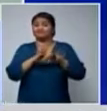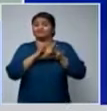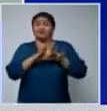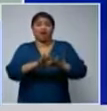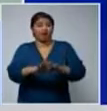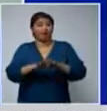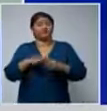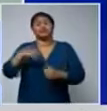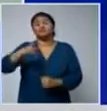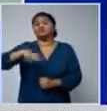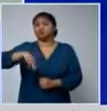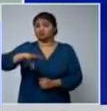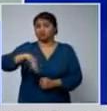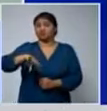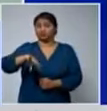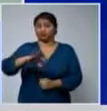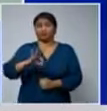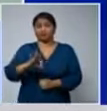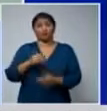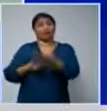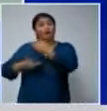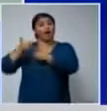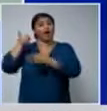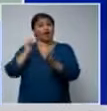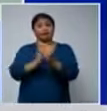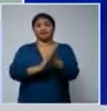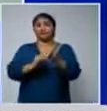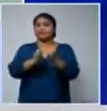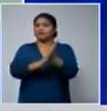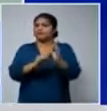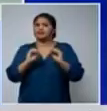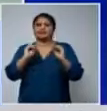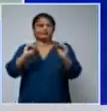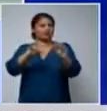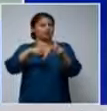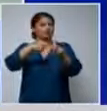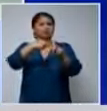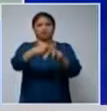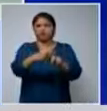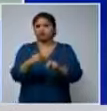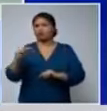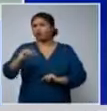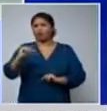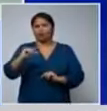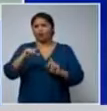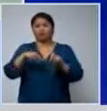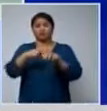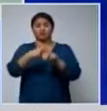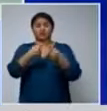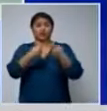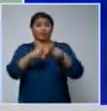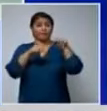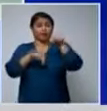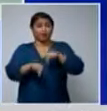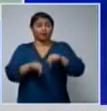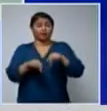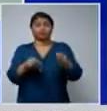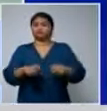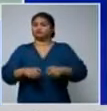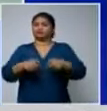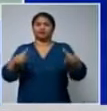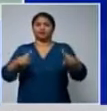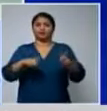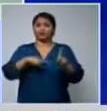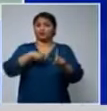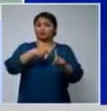había en los anteriores, en incrementos anteriores, pero en esta ocasión no lo ha logrado.